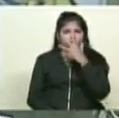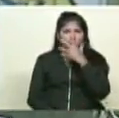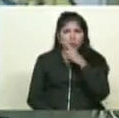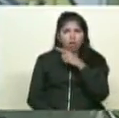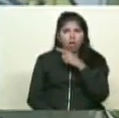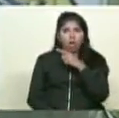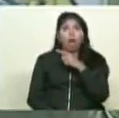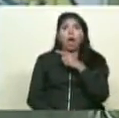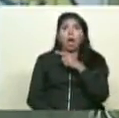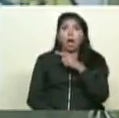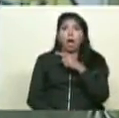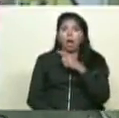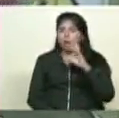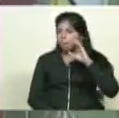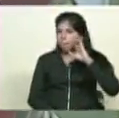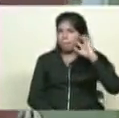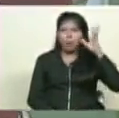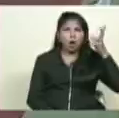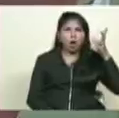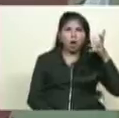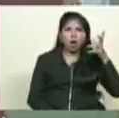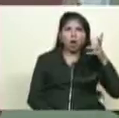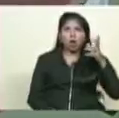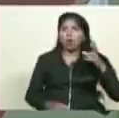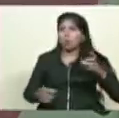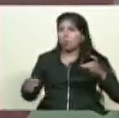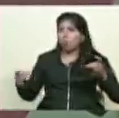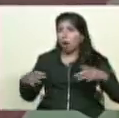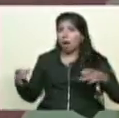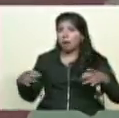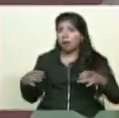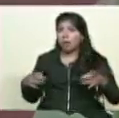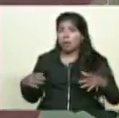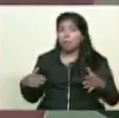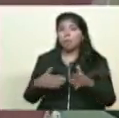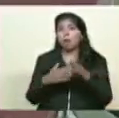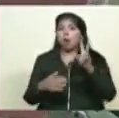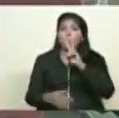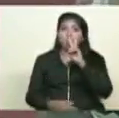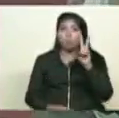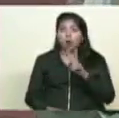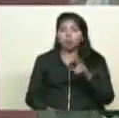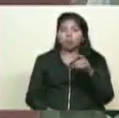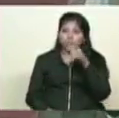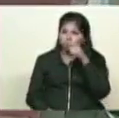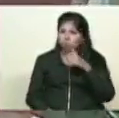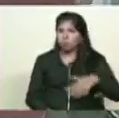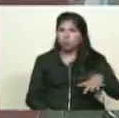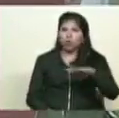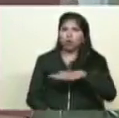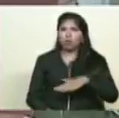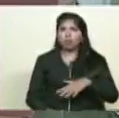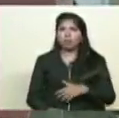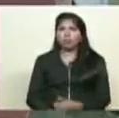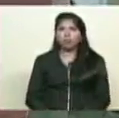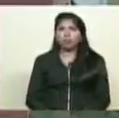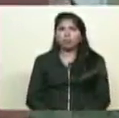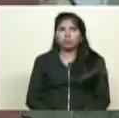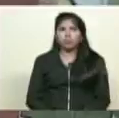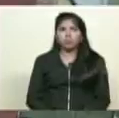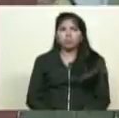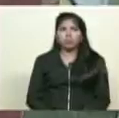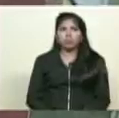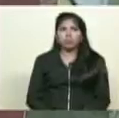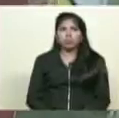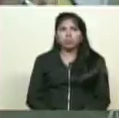lanzar la rabia fascista en las guarimbas contra el pueblo esperando con la recuperación económica que comenzaba